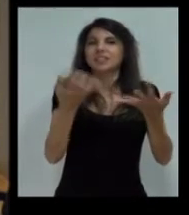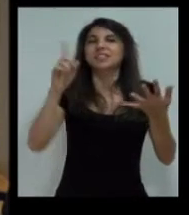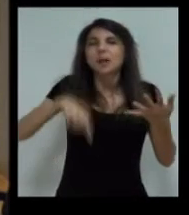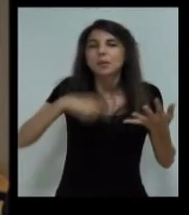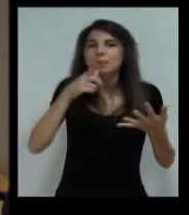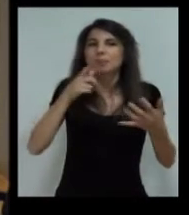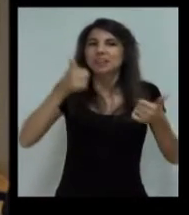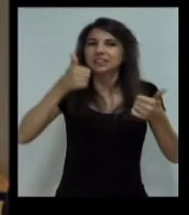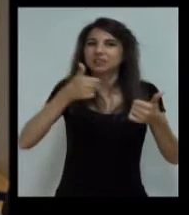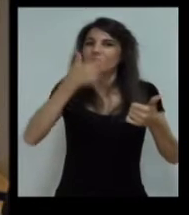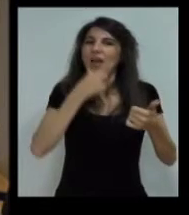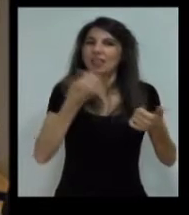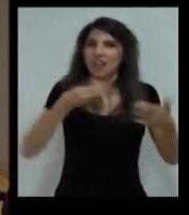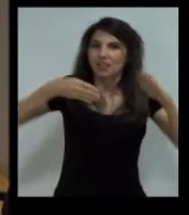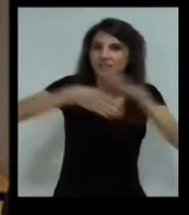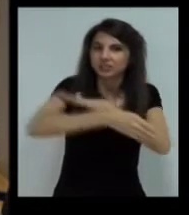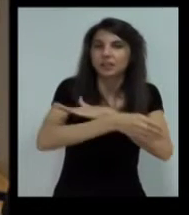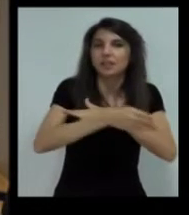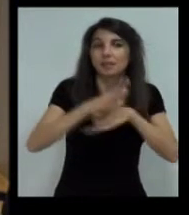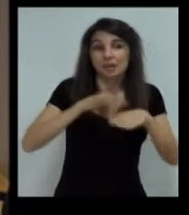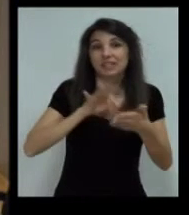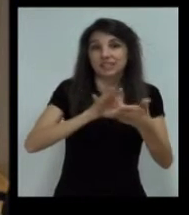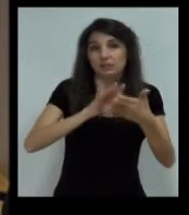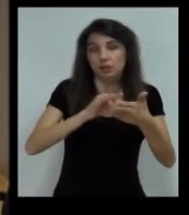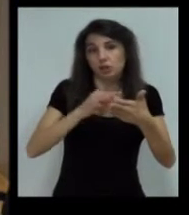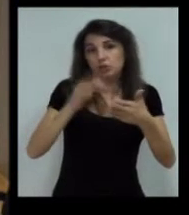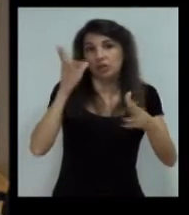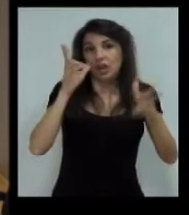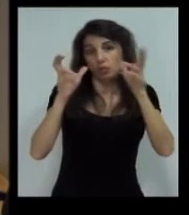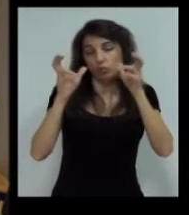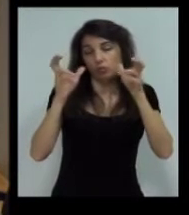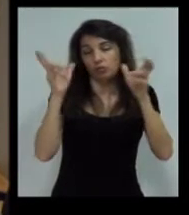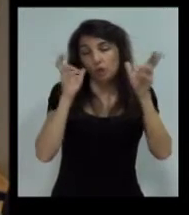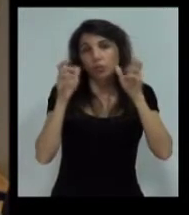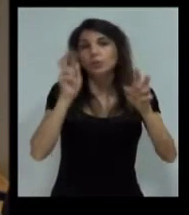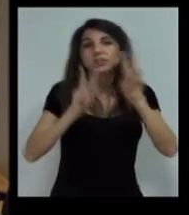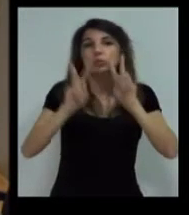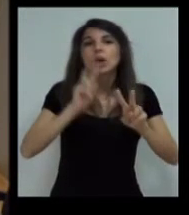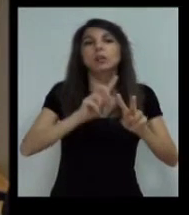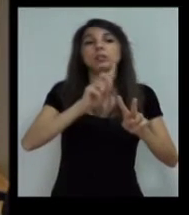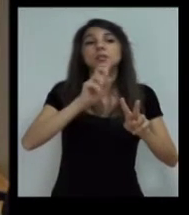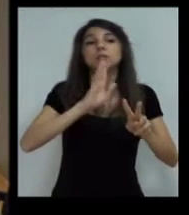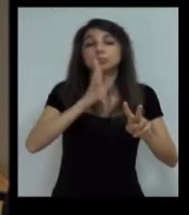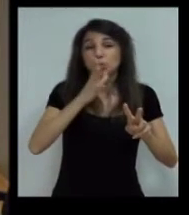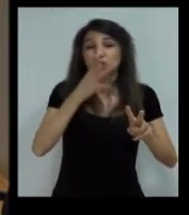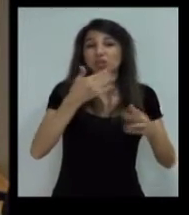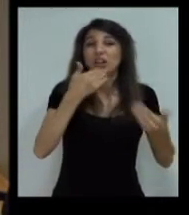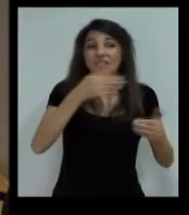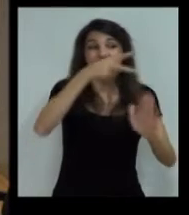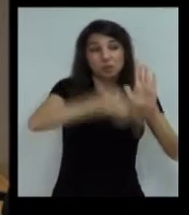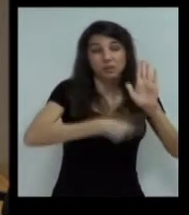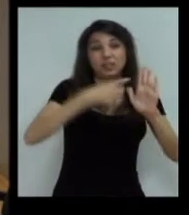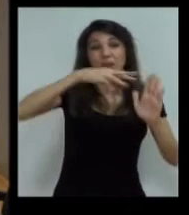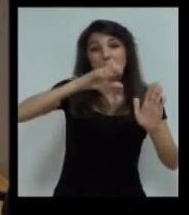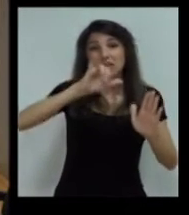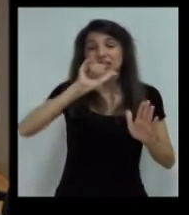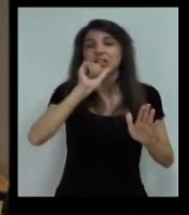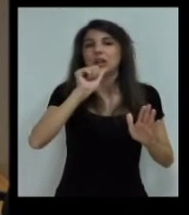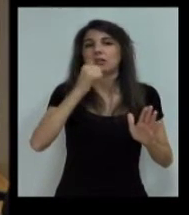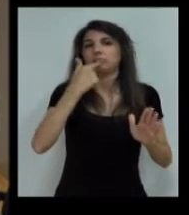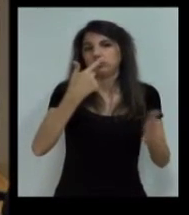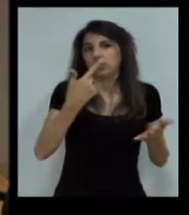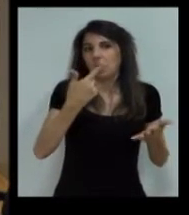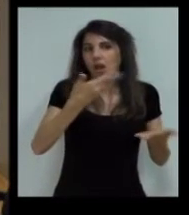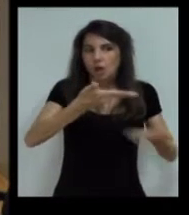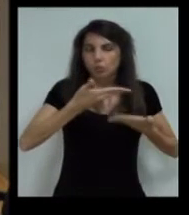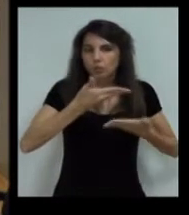la accesibilidad a servicios audiovisuales, y iniciativas como la red Melissa en ese sentido están ayudando mucho a que estos principios